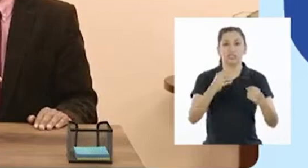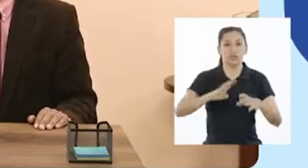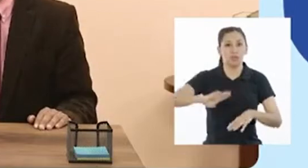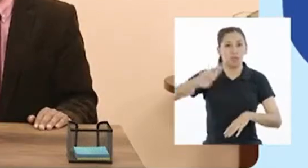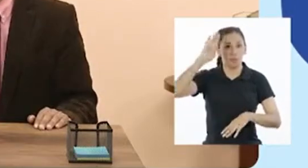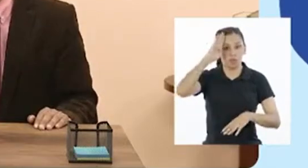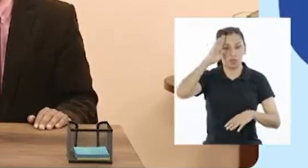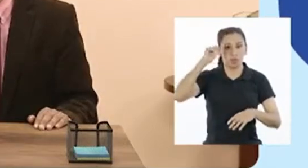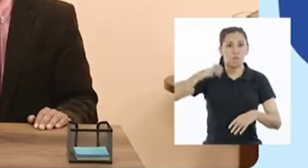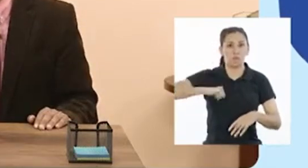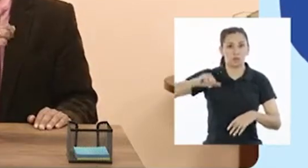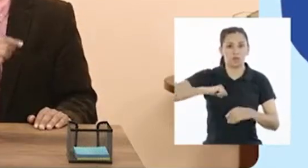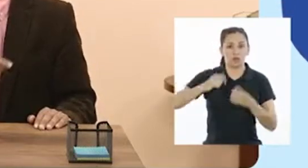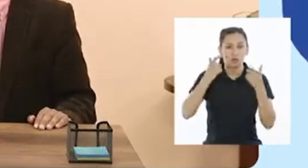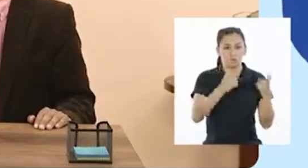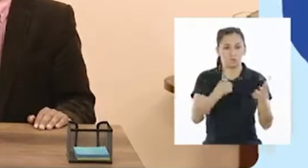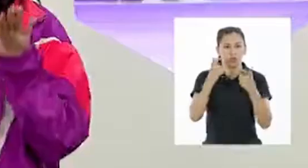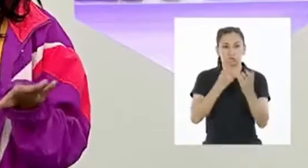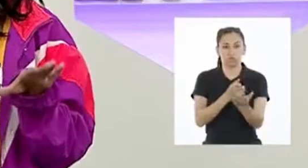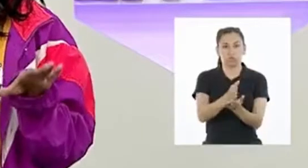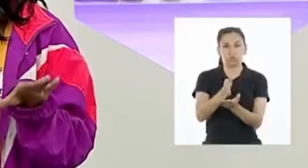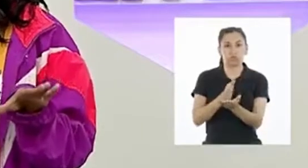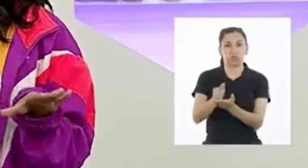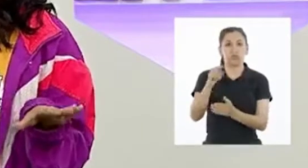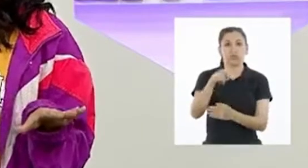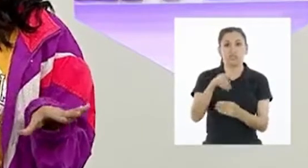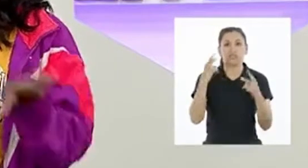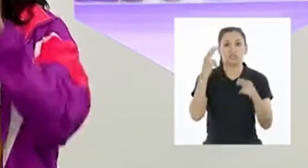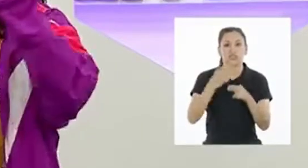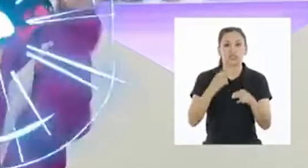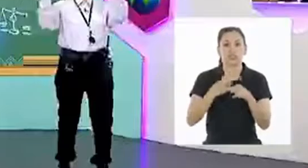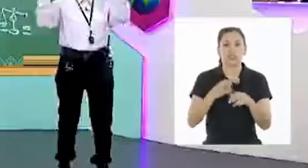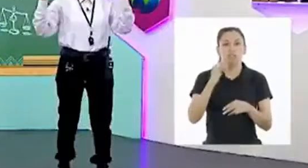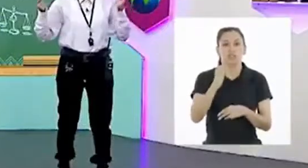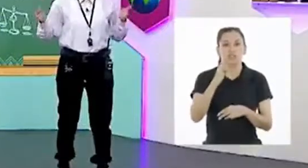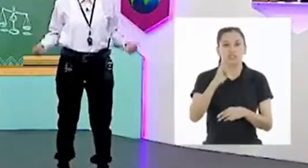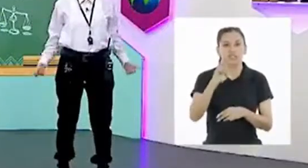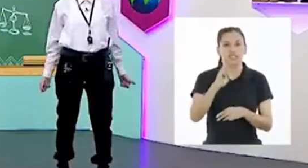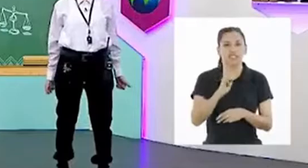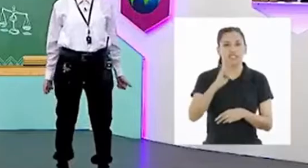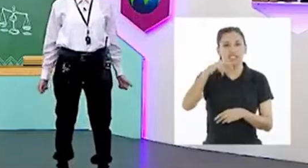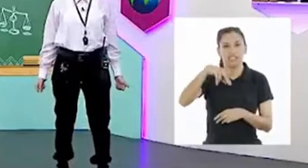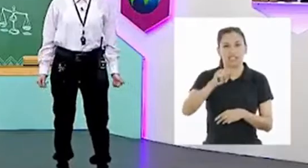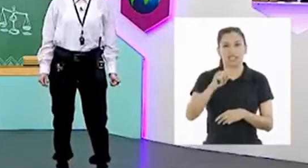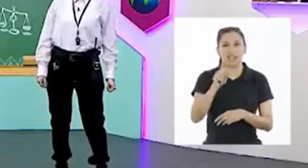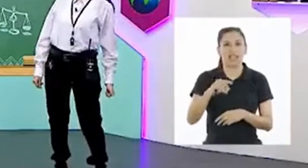de patrullaje municipal. Este sistema se llama Serenazgo.